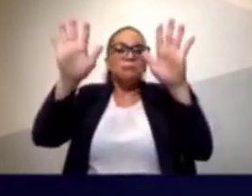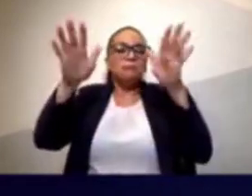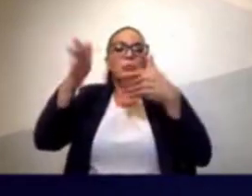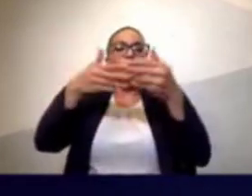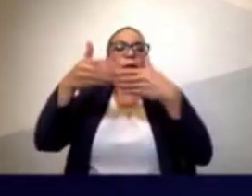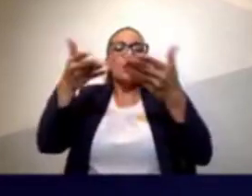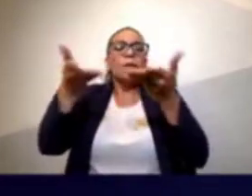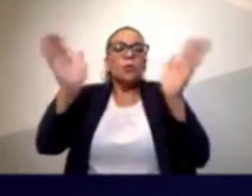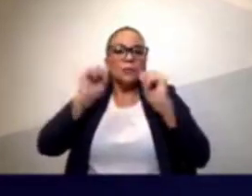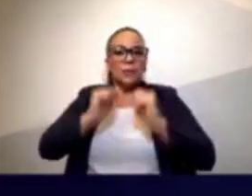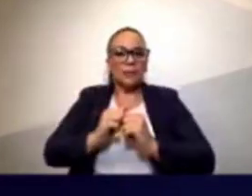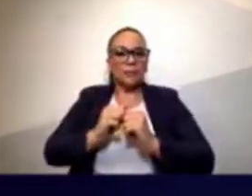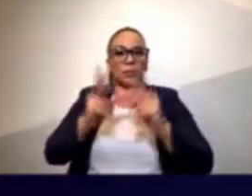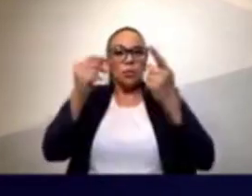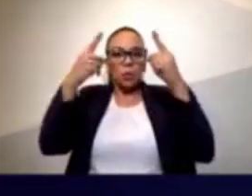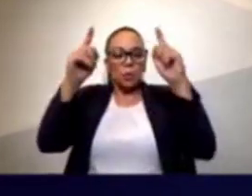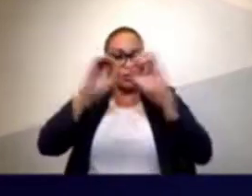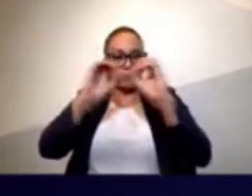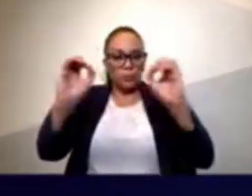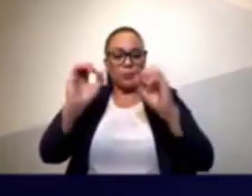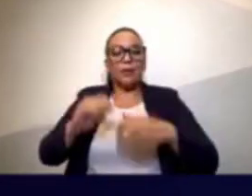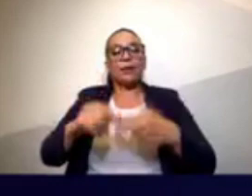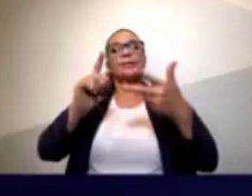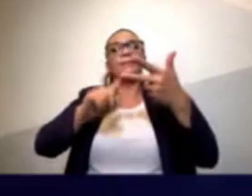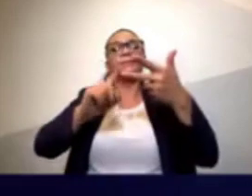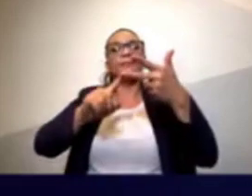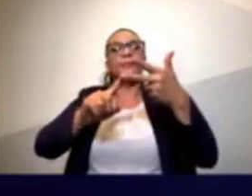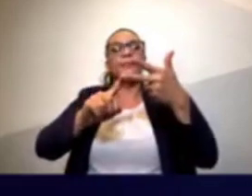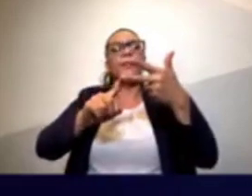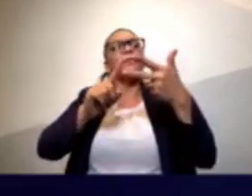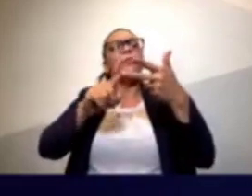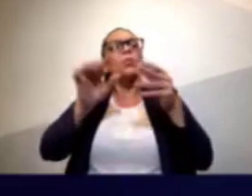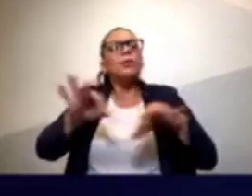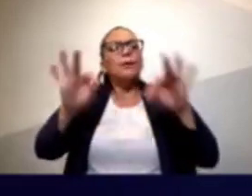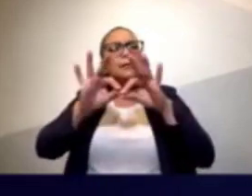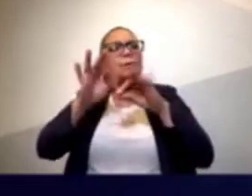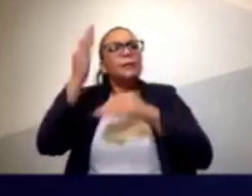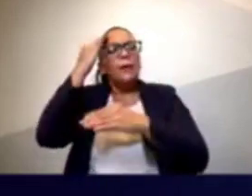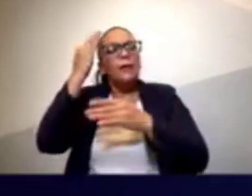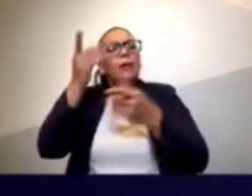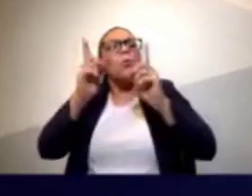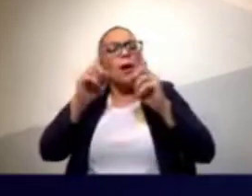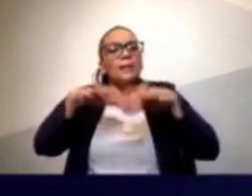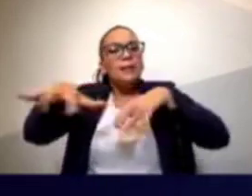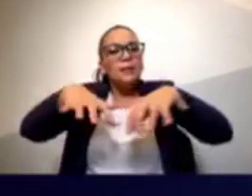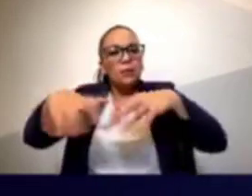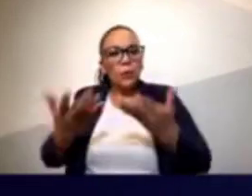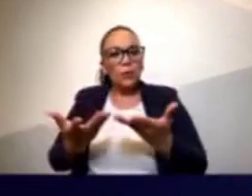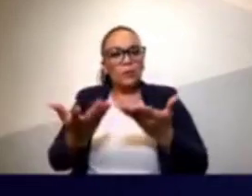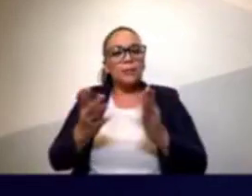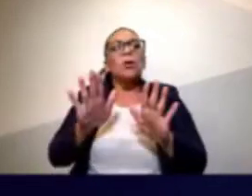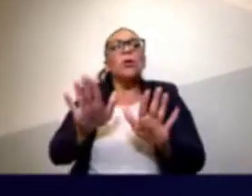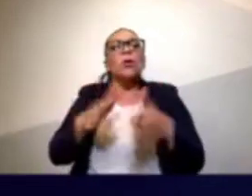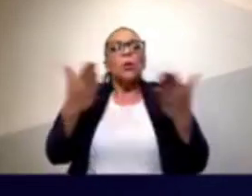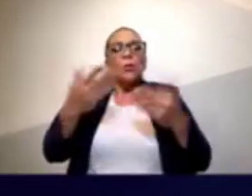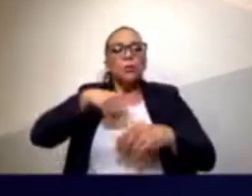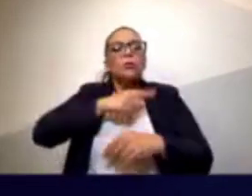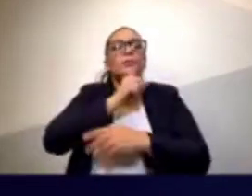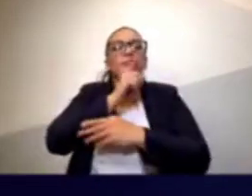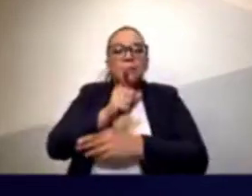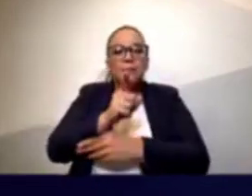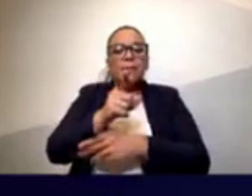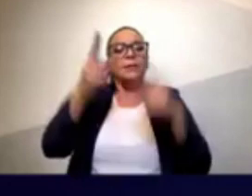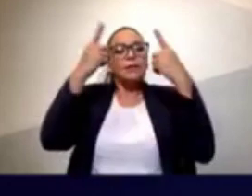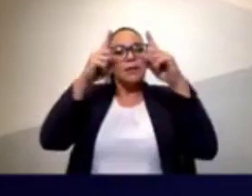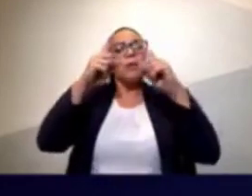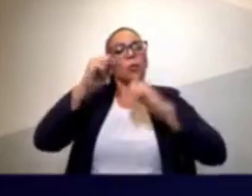cualquier cosa menos llegar a algún lado. Y por último, ¿qué son esas acciones? ¿Cómo podemos nosotros de verdad